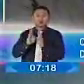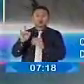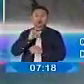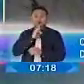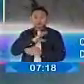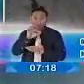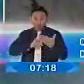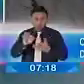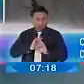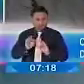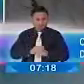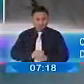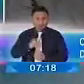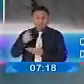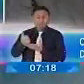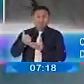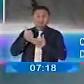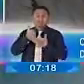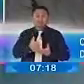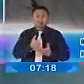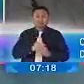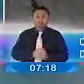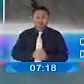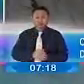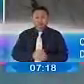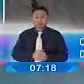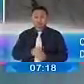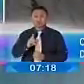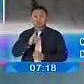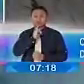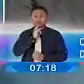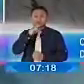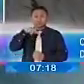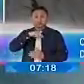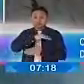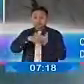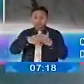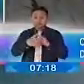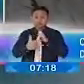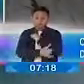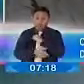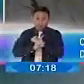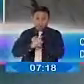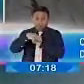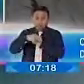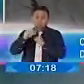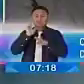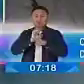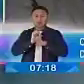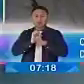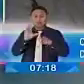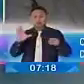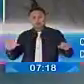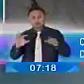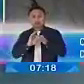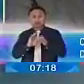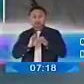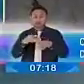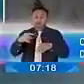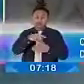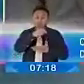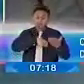norteamericano. Esta es una herramienta que tiene el USTR y que lo aplica no con todos los países, pero el Ecuador ha sido calificado en